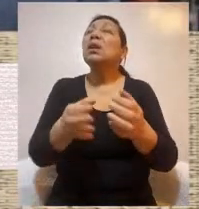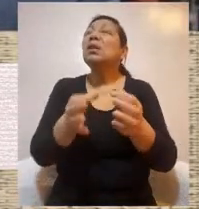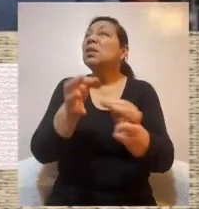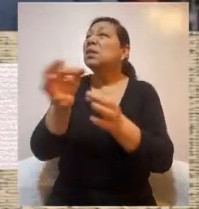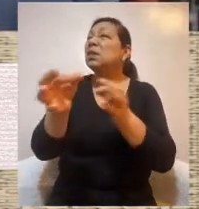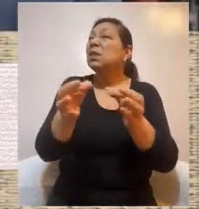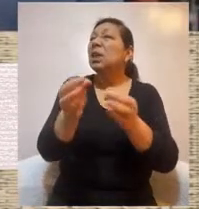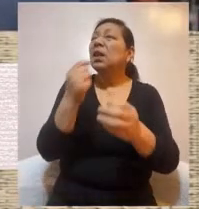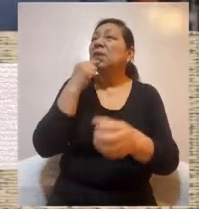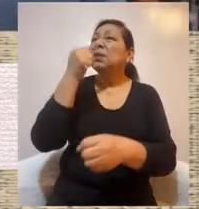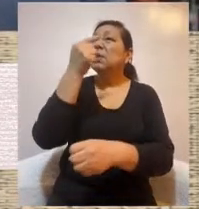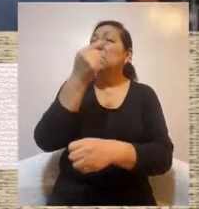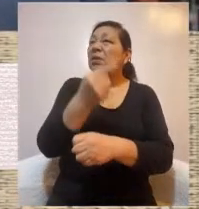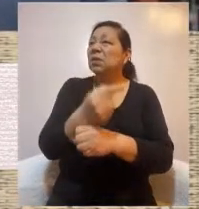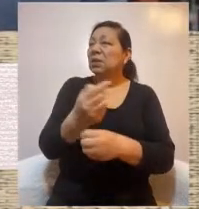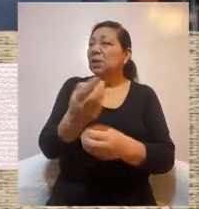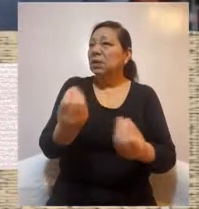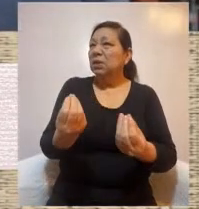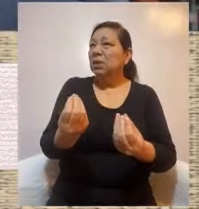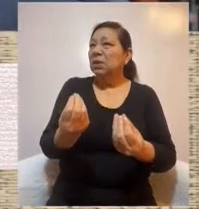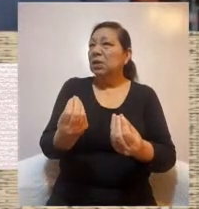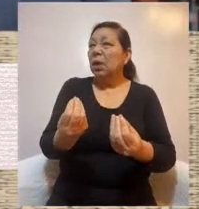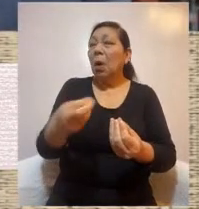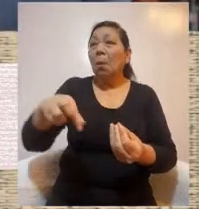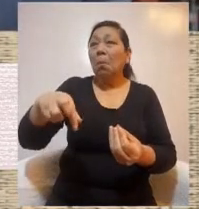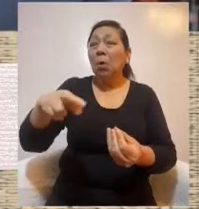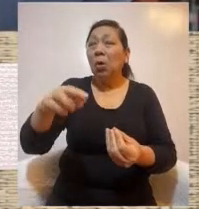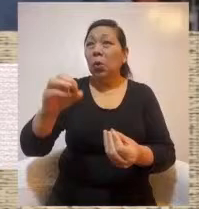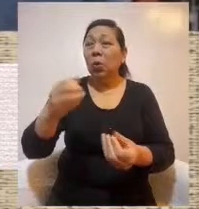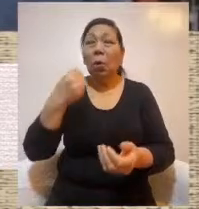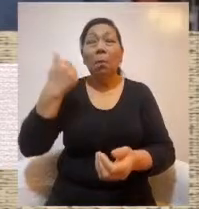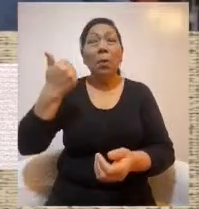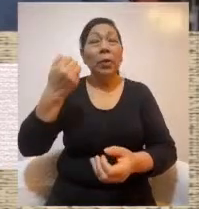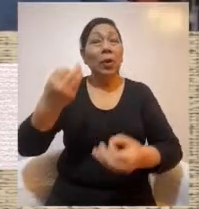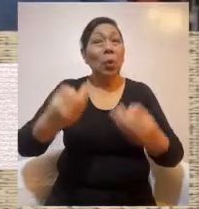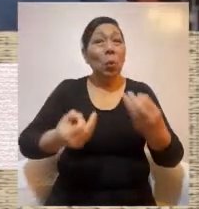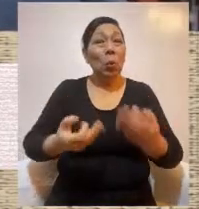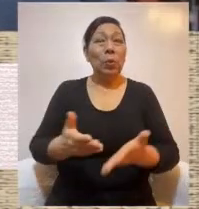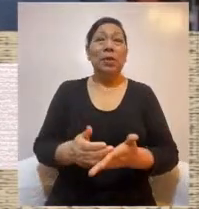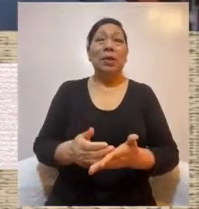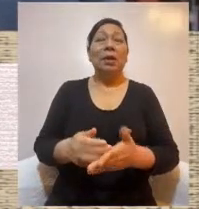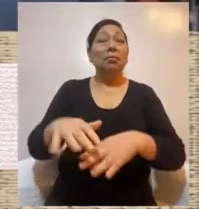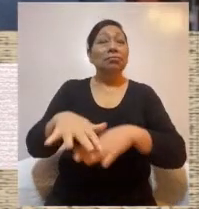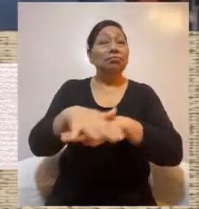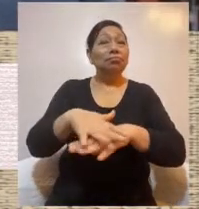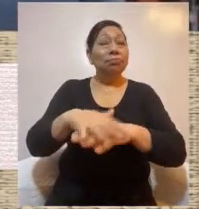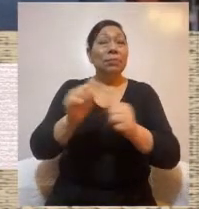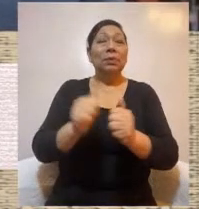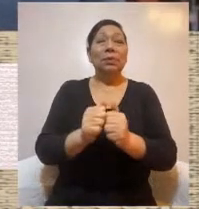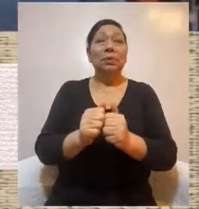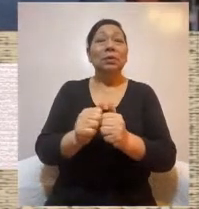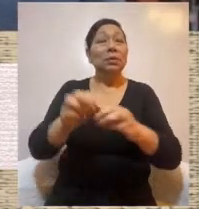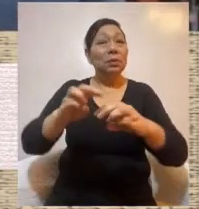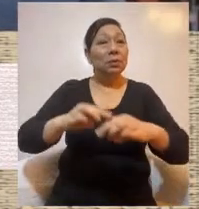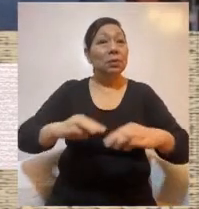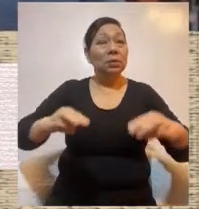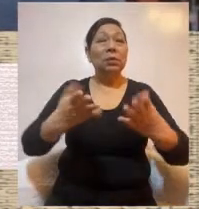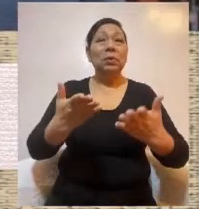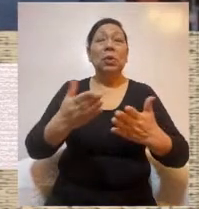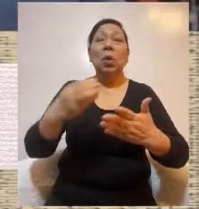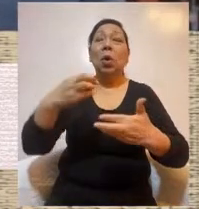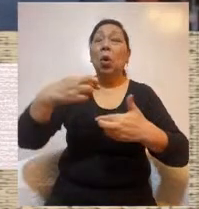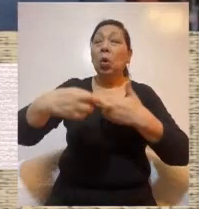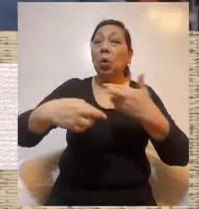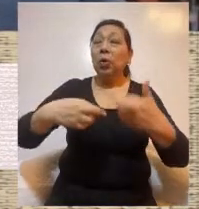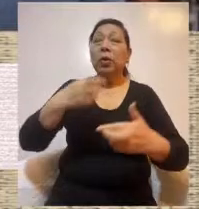los argumentos de los demandados, en concreto del Procurador Público del Poder Judicial y de la administradora del módulo del